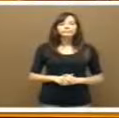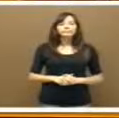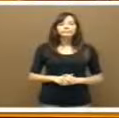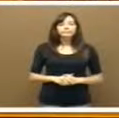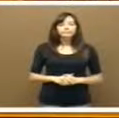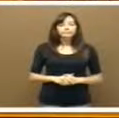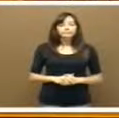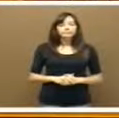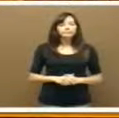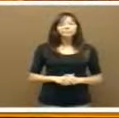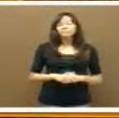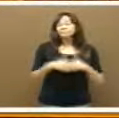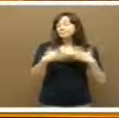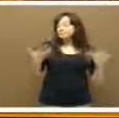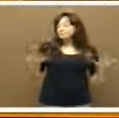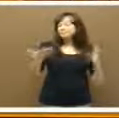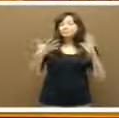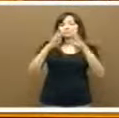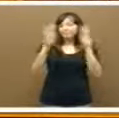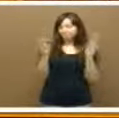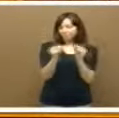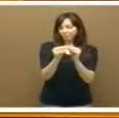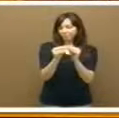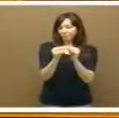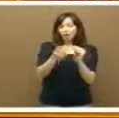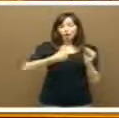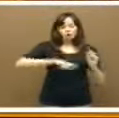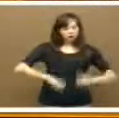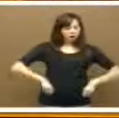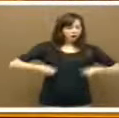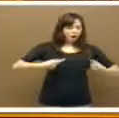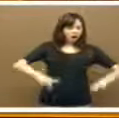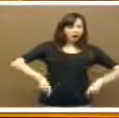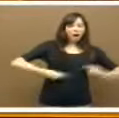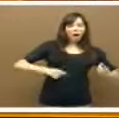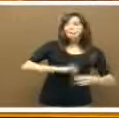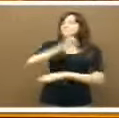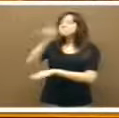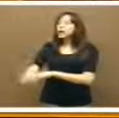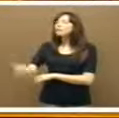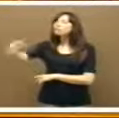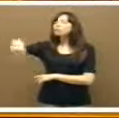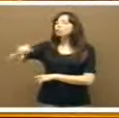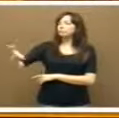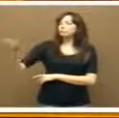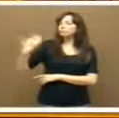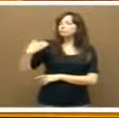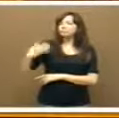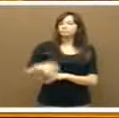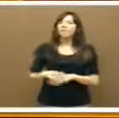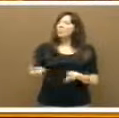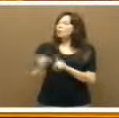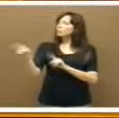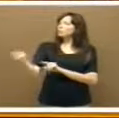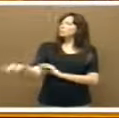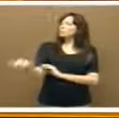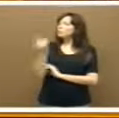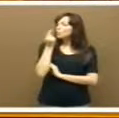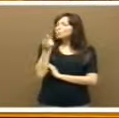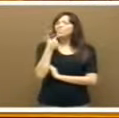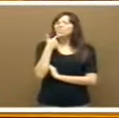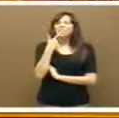Es decir, que gastamos más de lo que ustedes gastaron. Y nos pueden echar cara, como le he dicho, que dejásemos sin